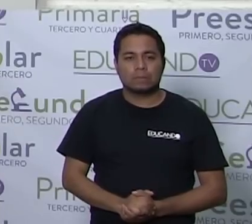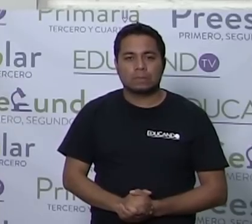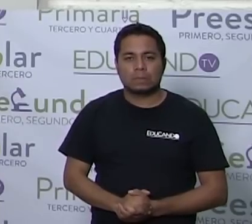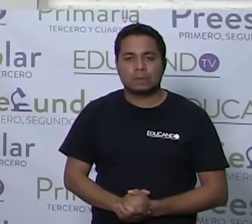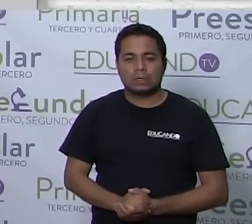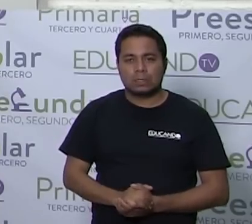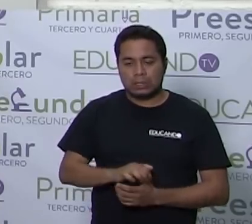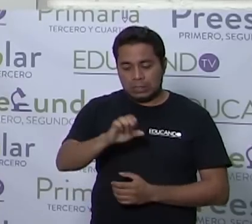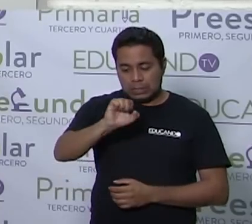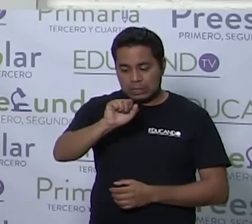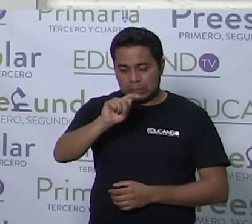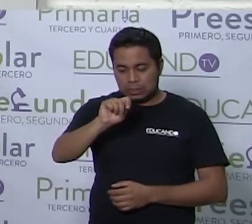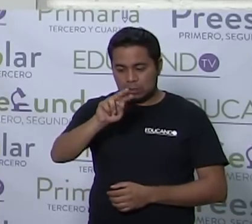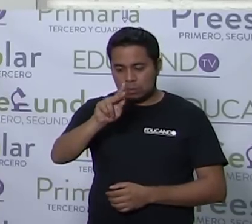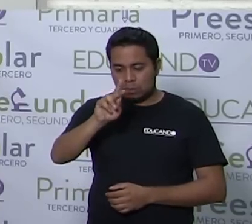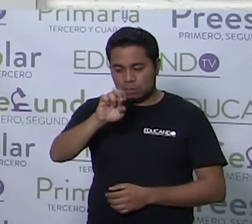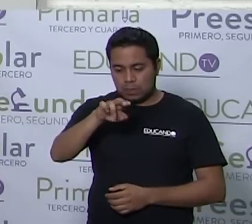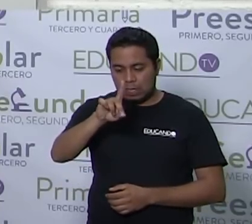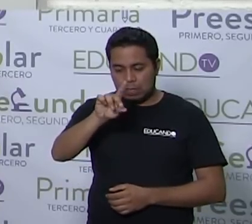Estupenda,